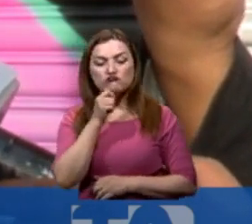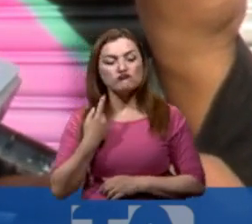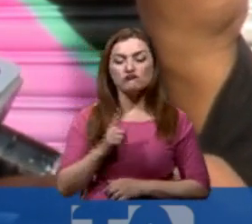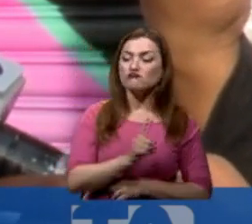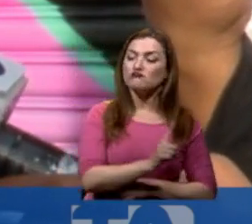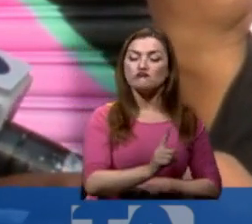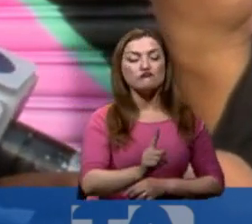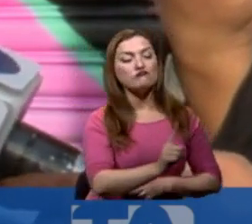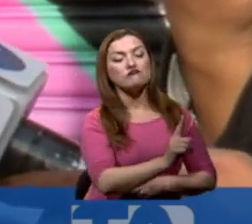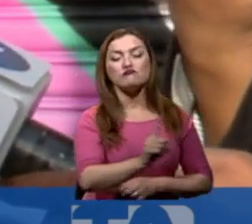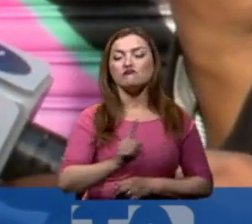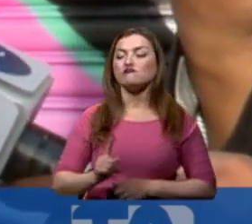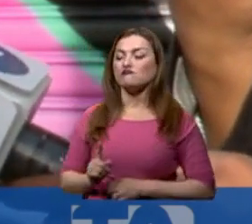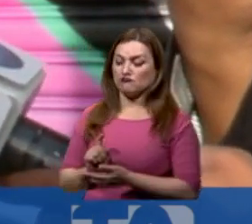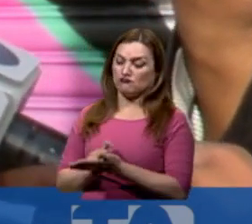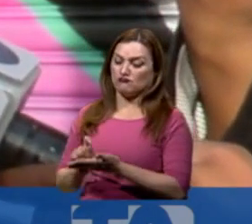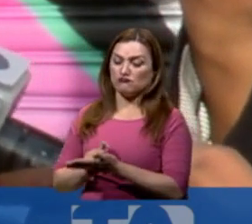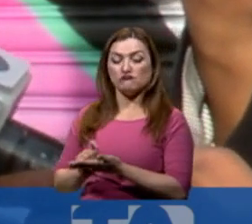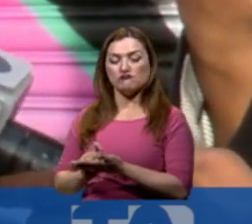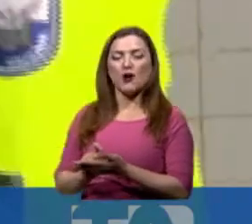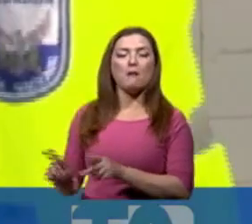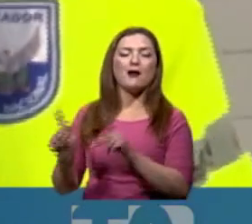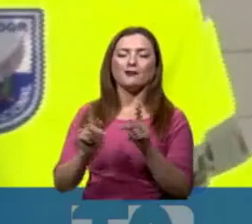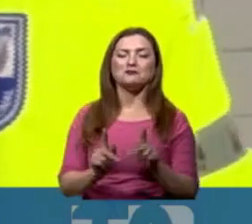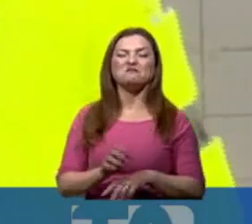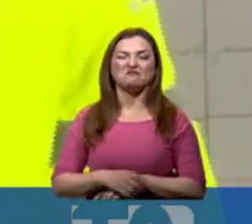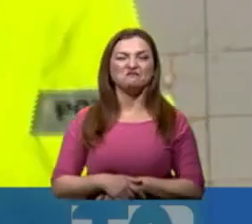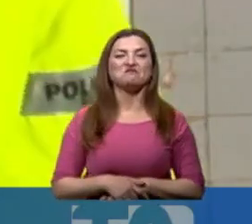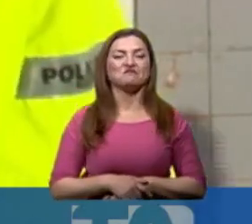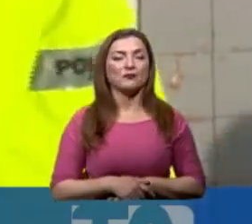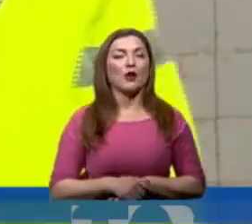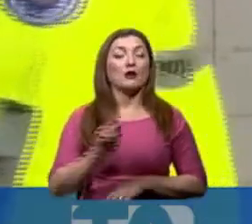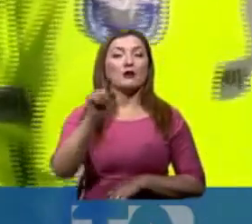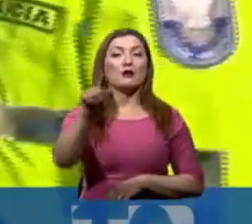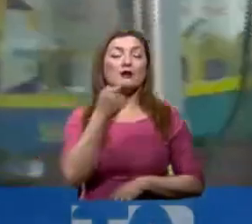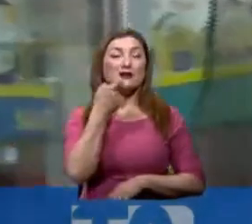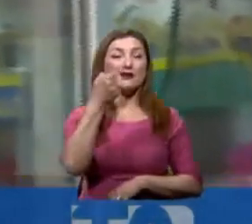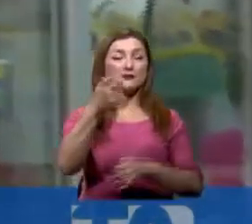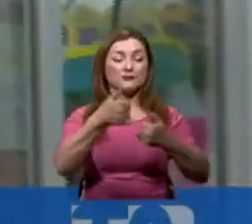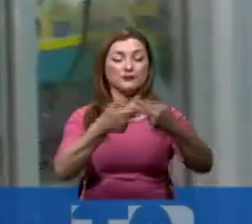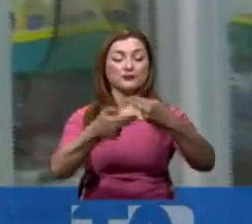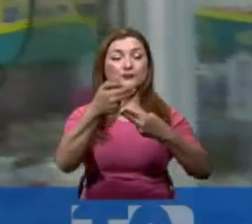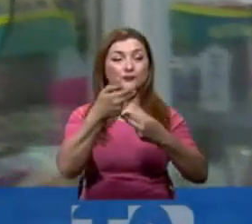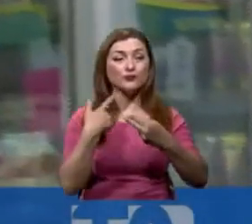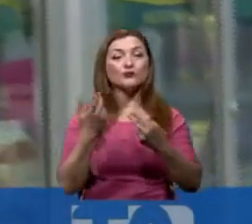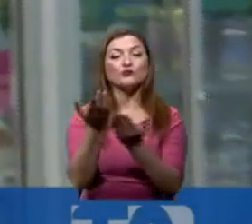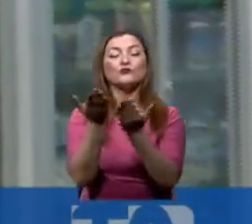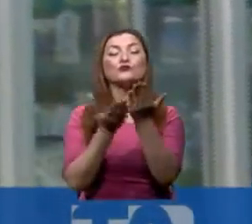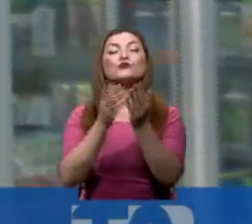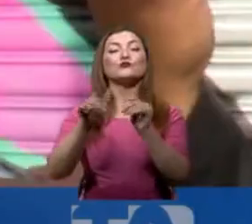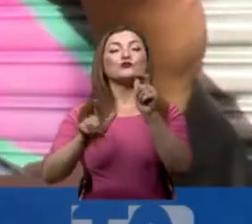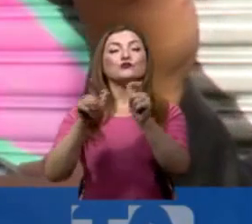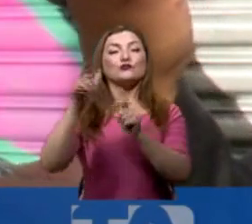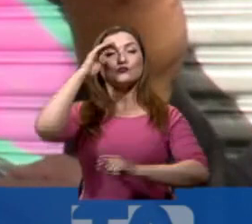de que sí, ya existía un trabajo previo a este hecho delictivo. Y aseguran que ofrecen a los establecimientos la cartera de servicios